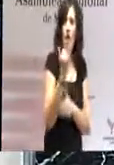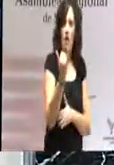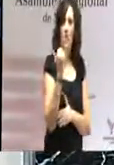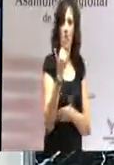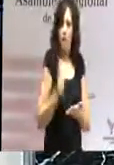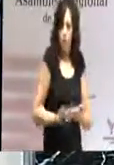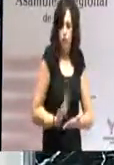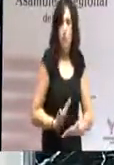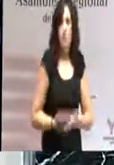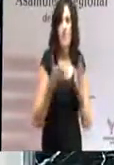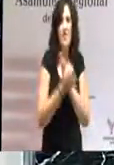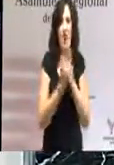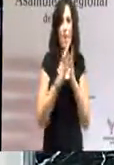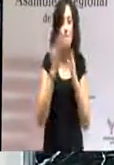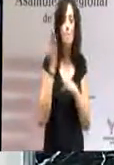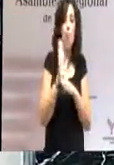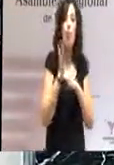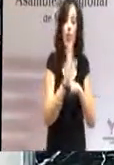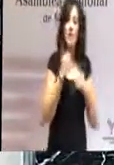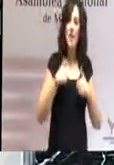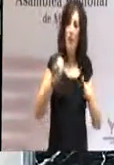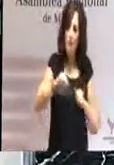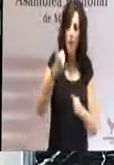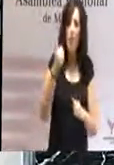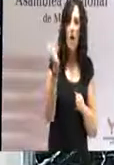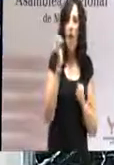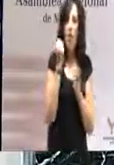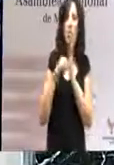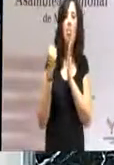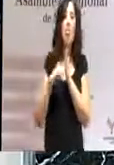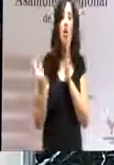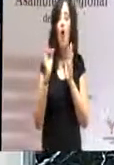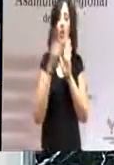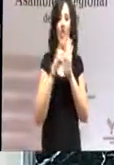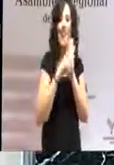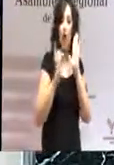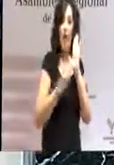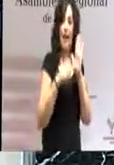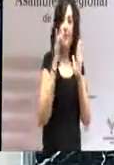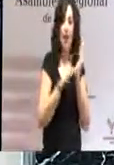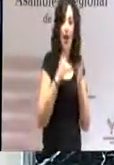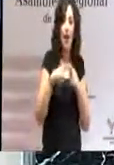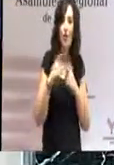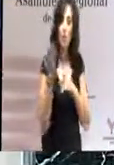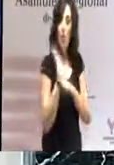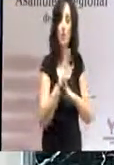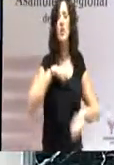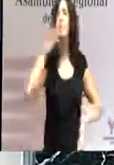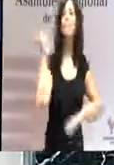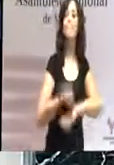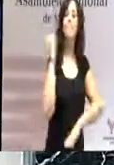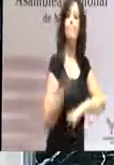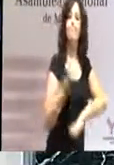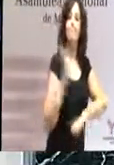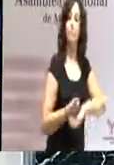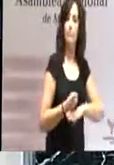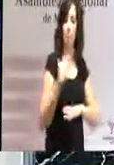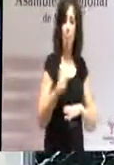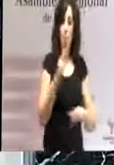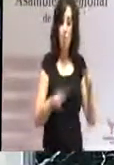cuando ignoran las mociones aprobadas en esta Cámara o cuando usan de la figura del decreto ley para sacar adelante las propuestas. Los murcianos, señorías,